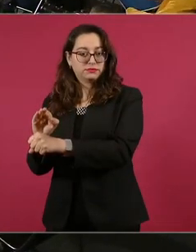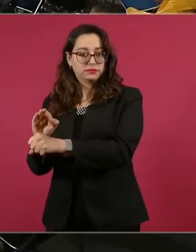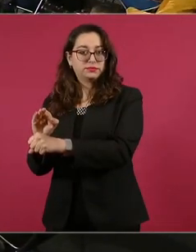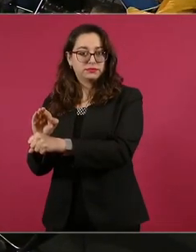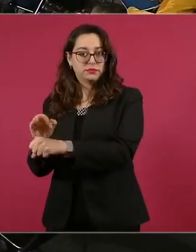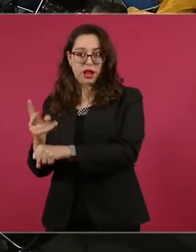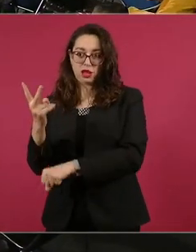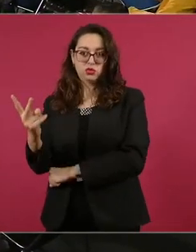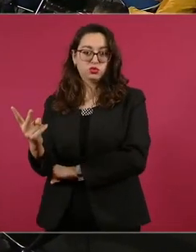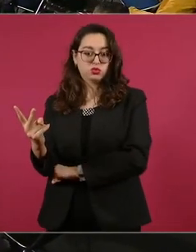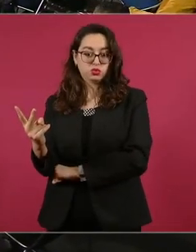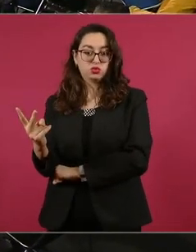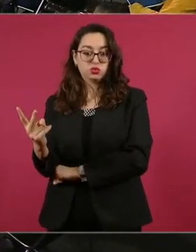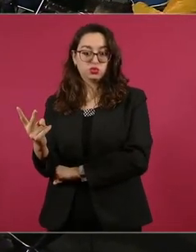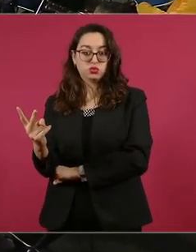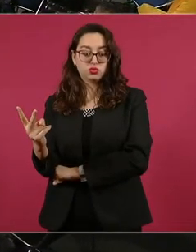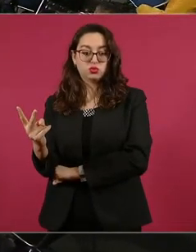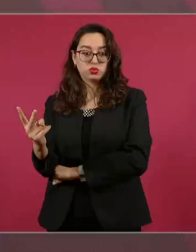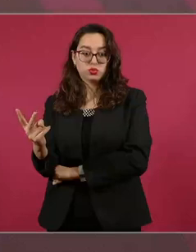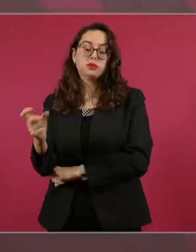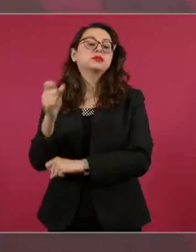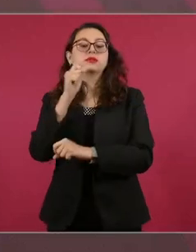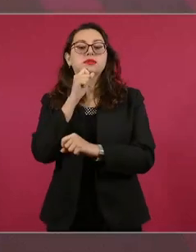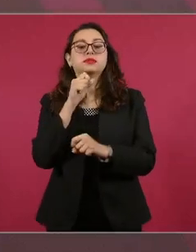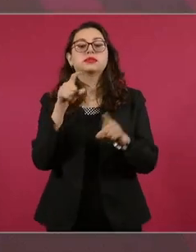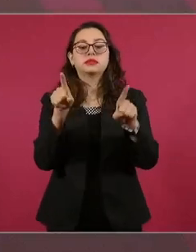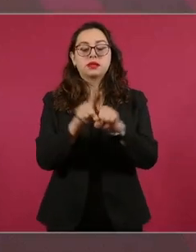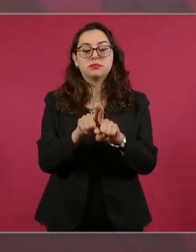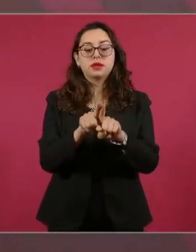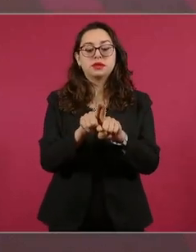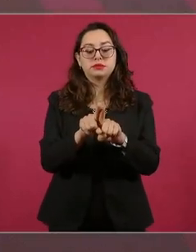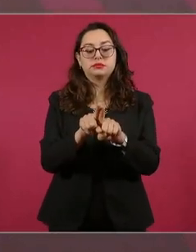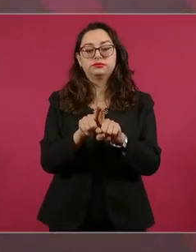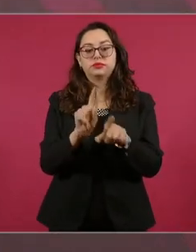protegiéndolas, y así también en otros casos.